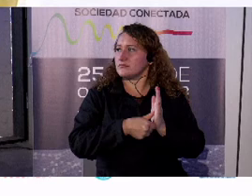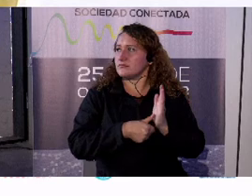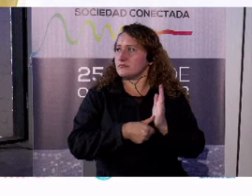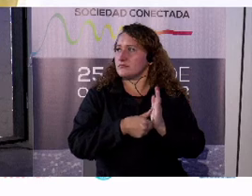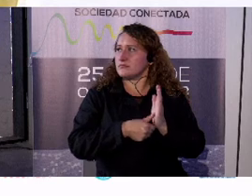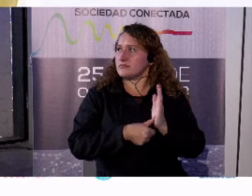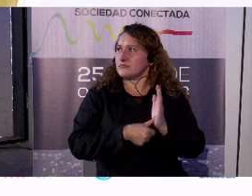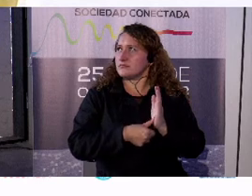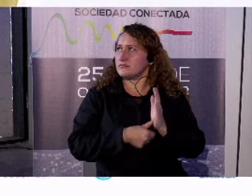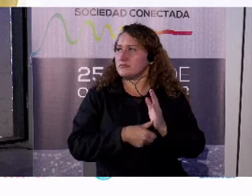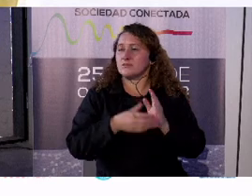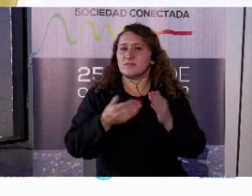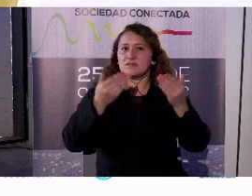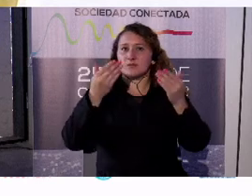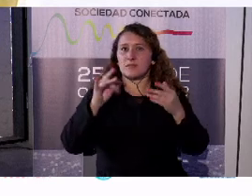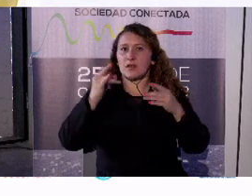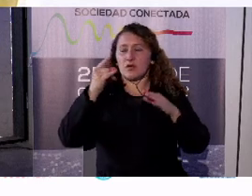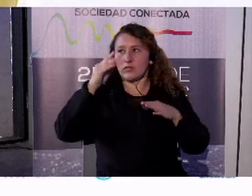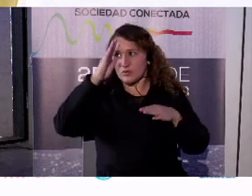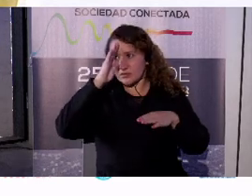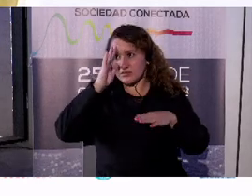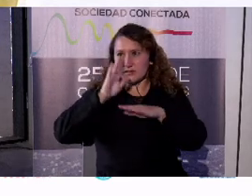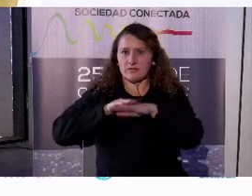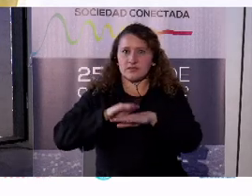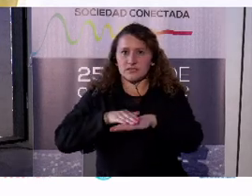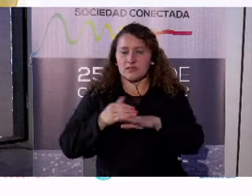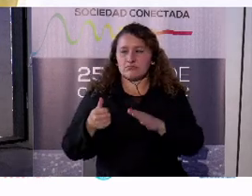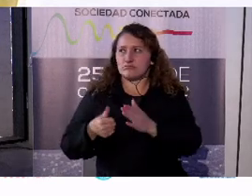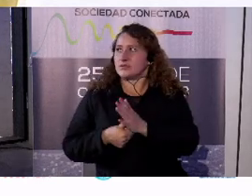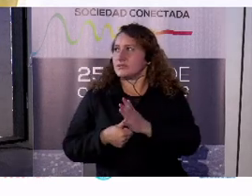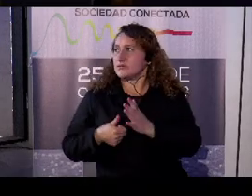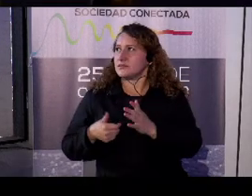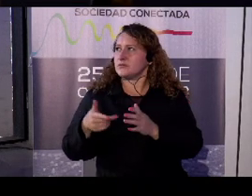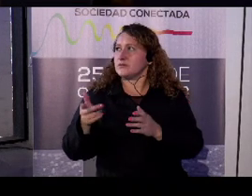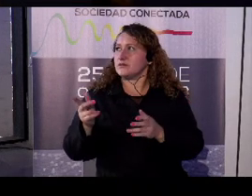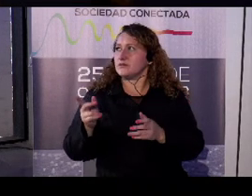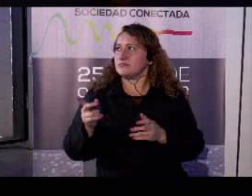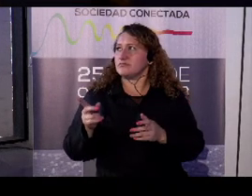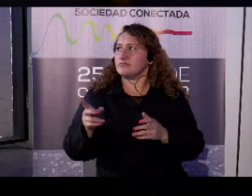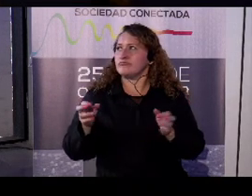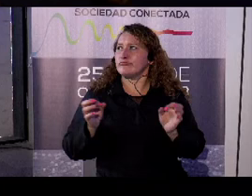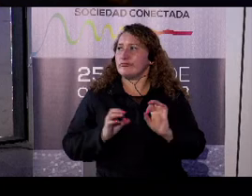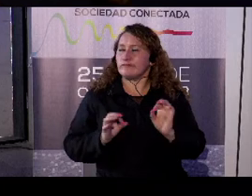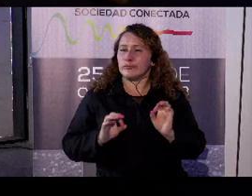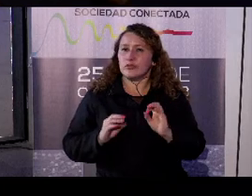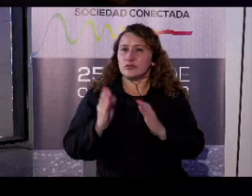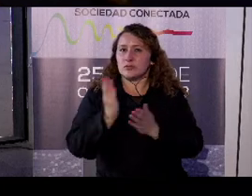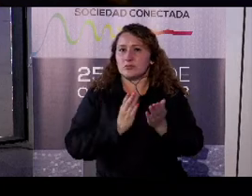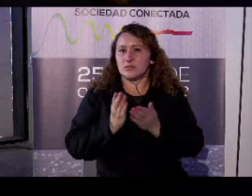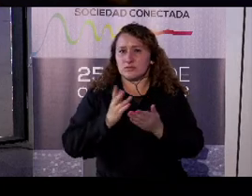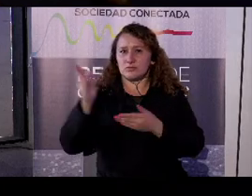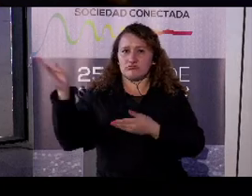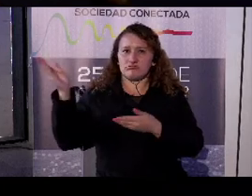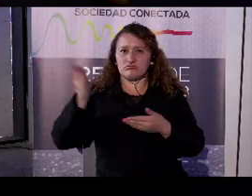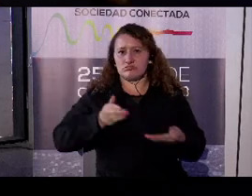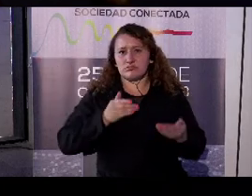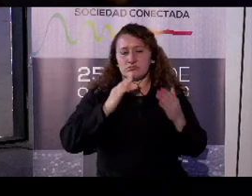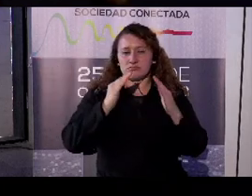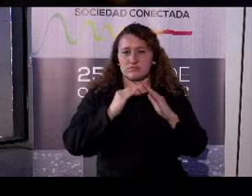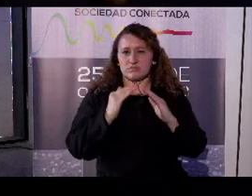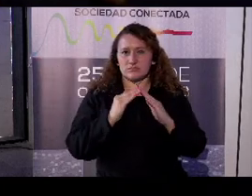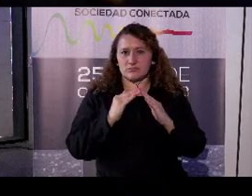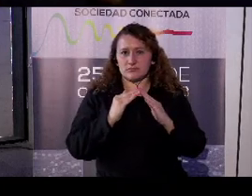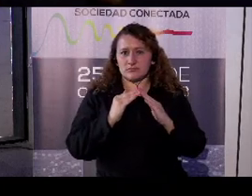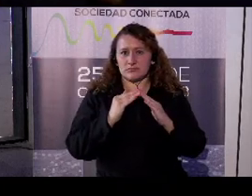para como botones de pánico para llamar a la policía como botones para e servicio a domicilio cuando se te termina